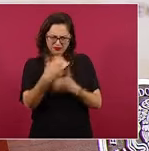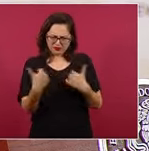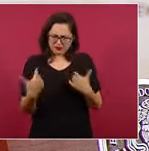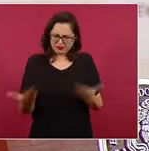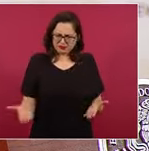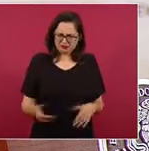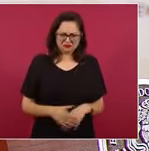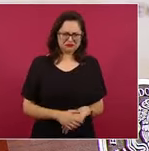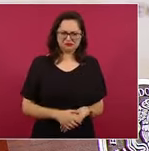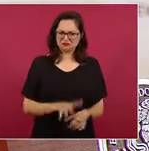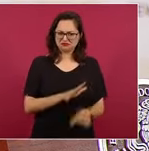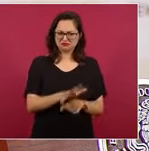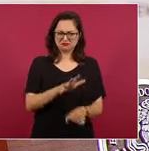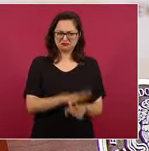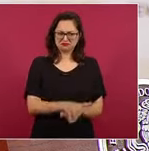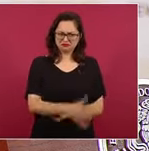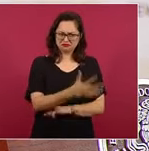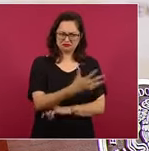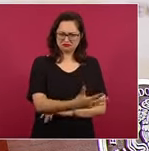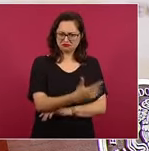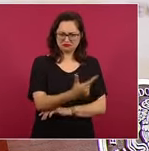Pues 5, 7,